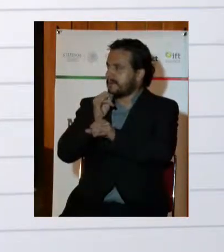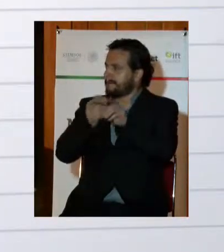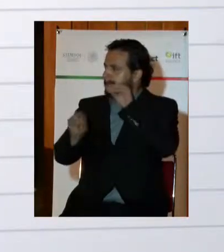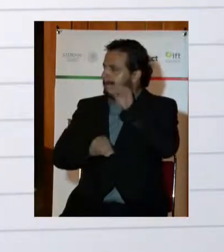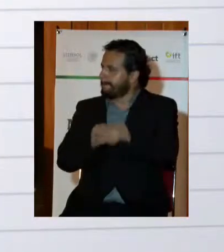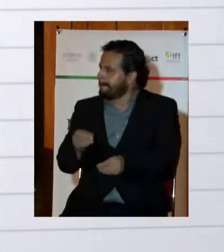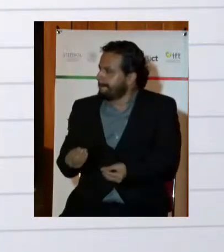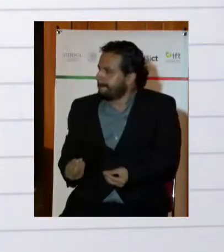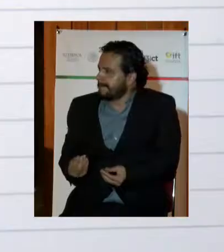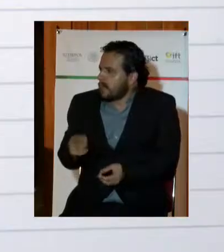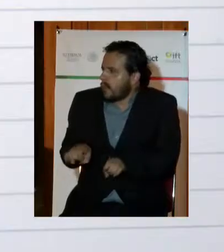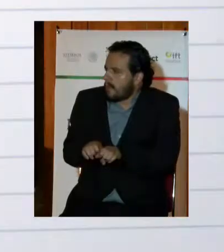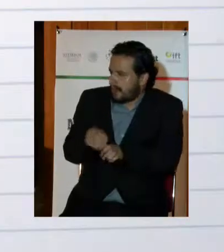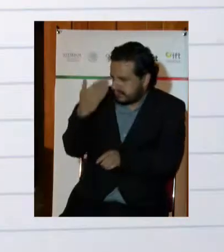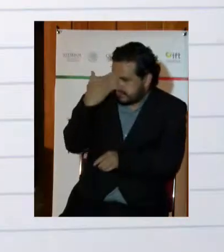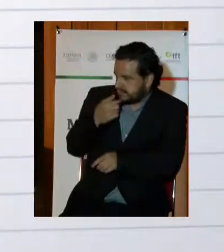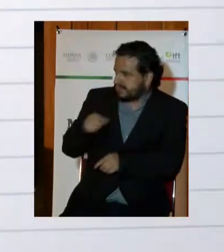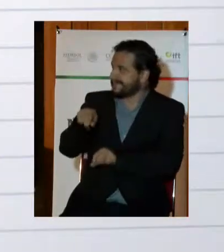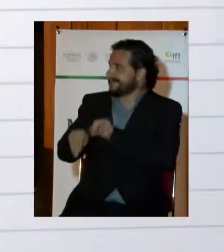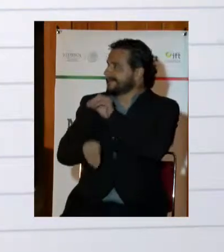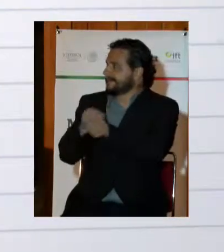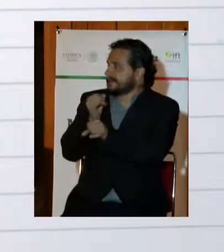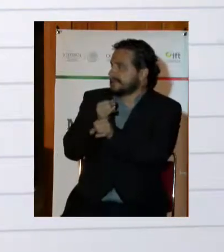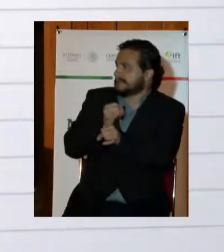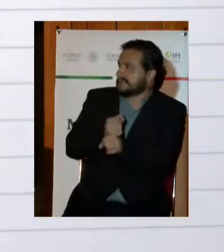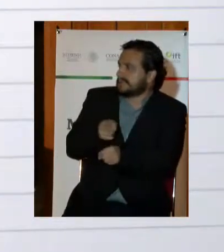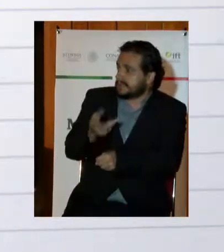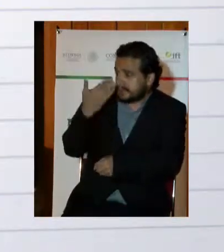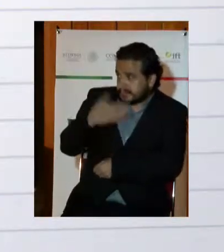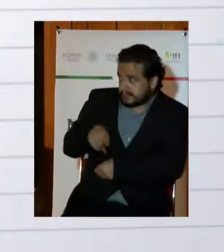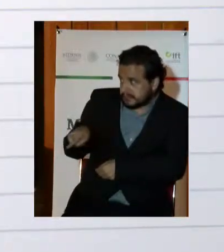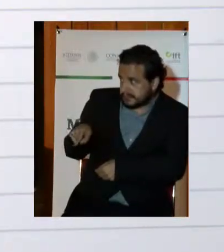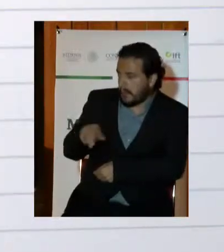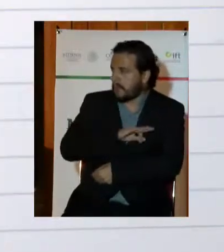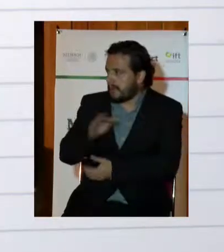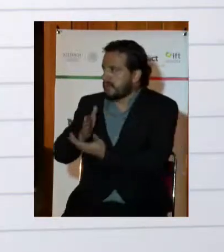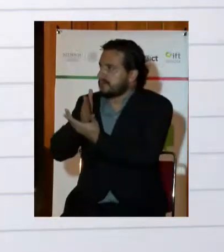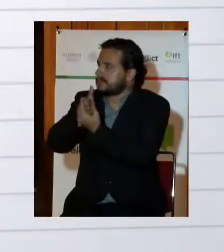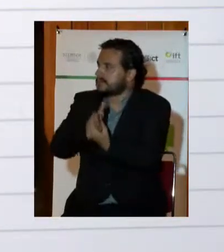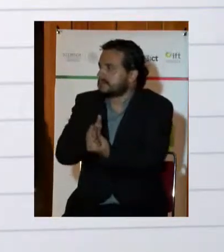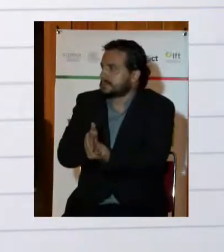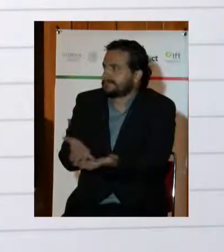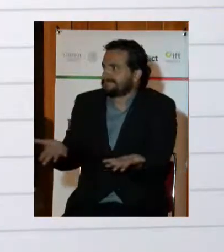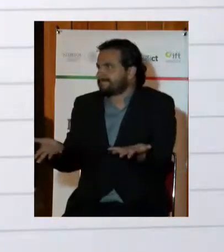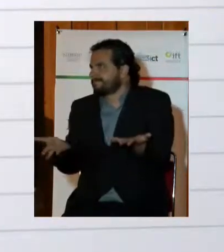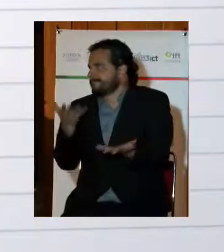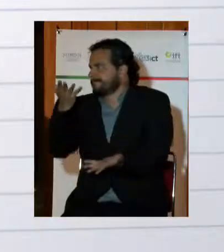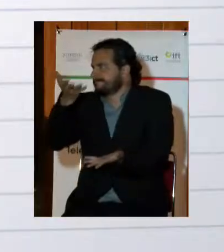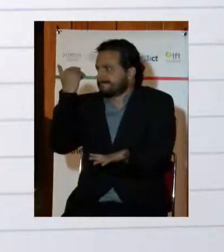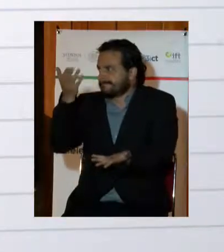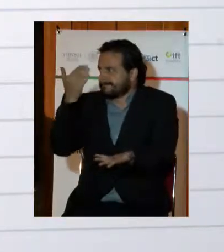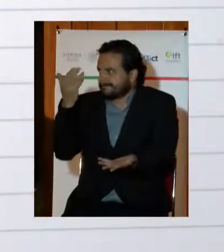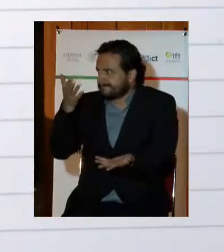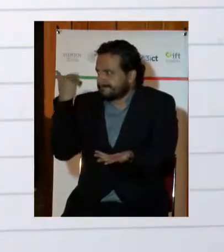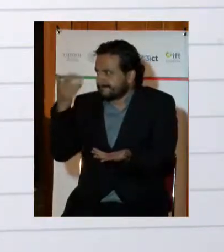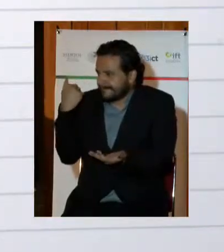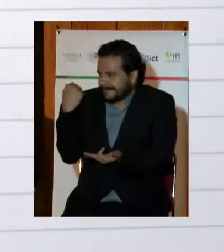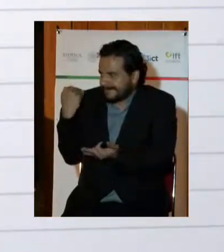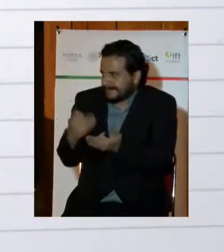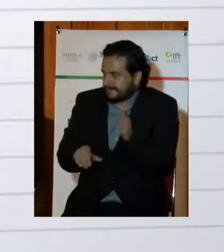universidades analizamos la currícula de desarrollo de computación y web. Nadie hablaba de accesibilidad web. Entonces, nadie hablaba de